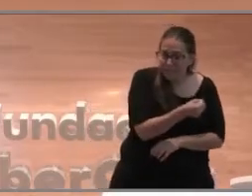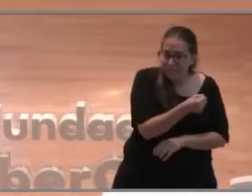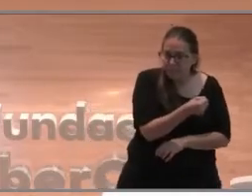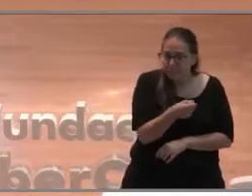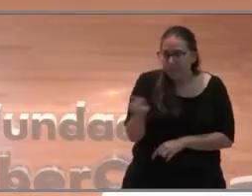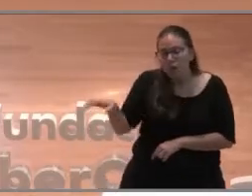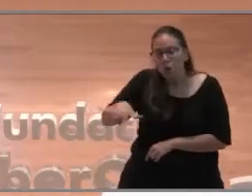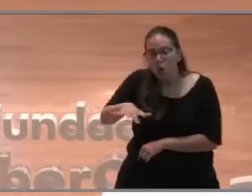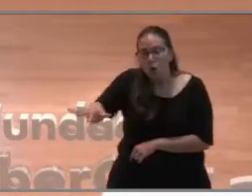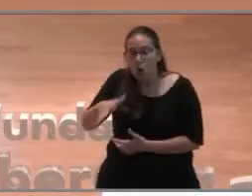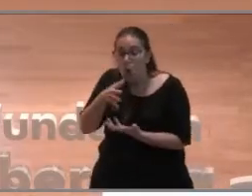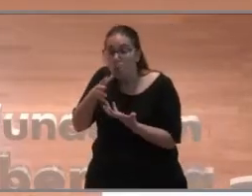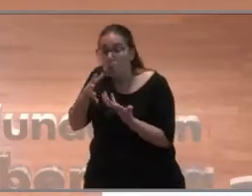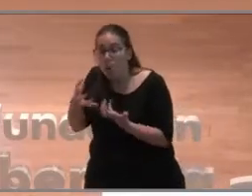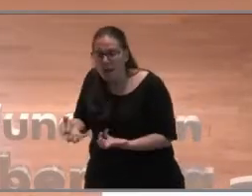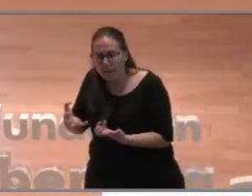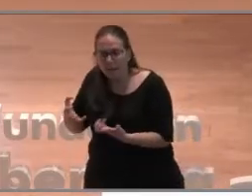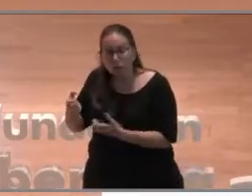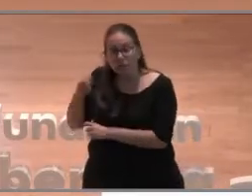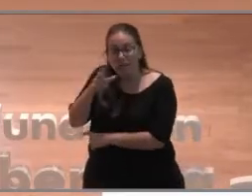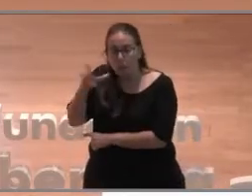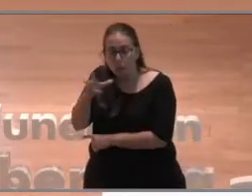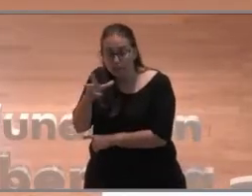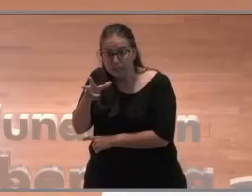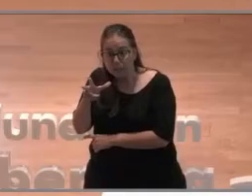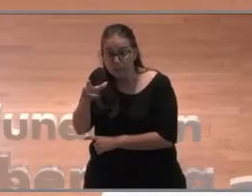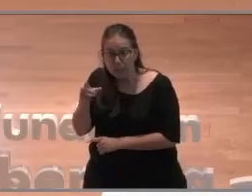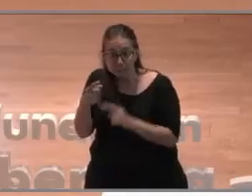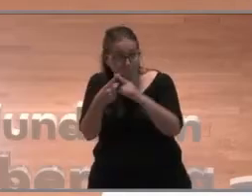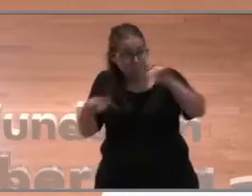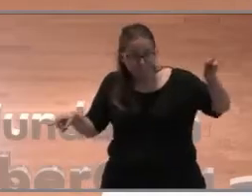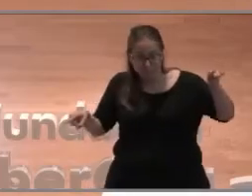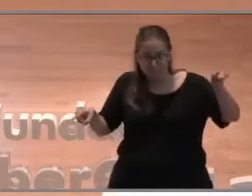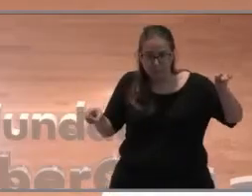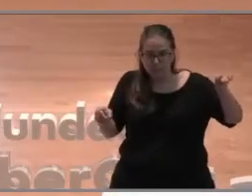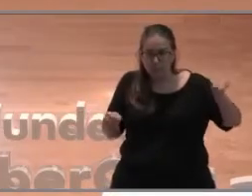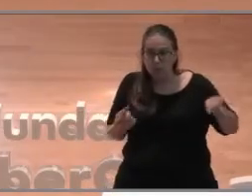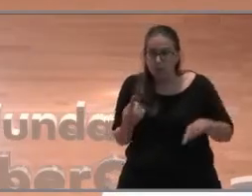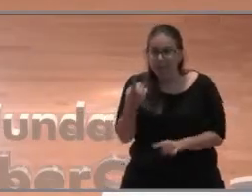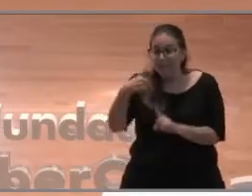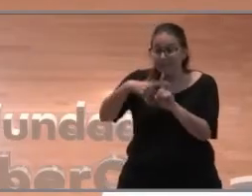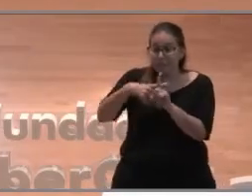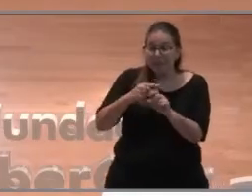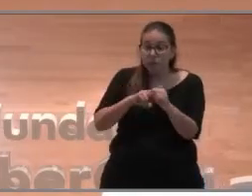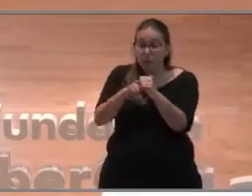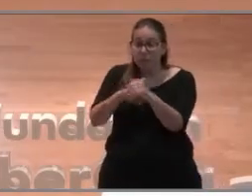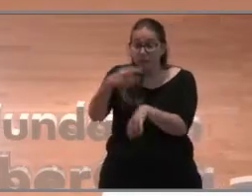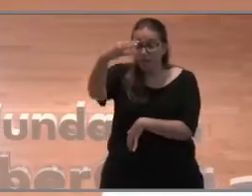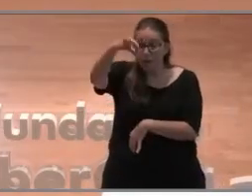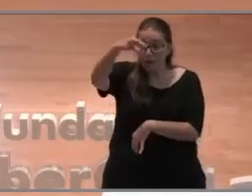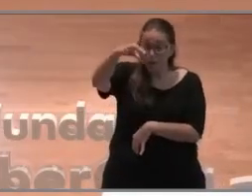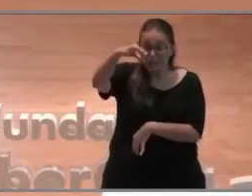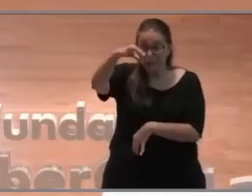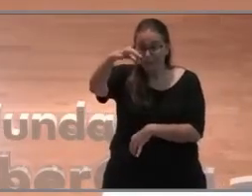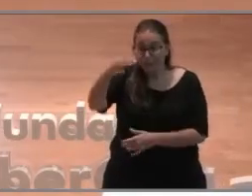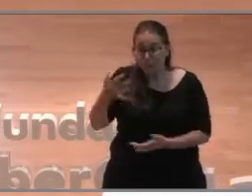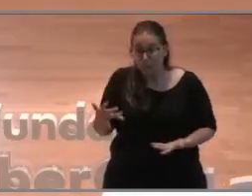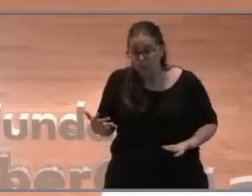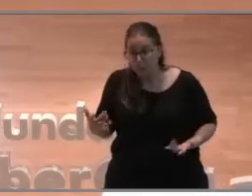monegros oscenses. Entonces, si tomamos solo una temperatura provincial, bueno, es lo mejor que podemos hacer en estos momentos,